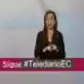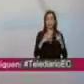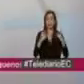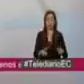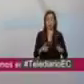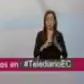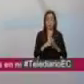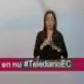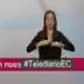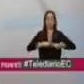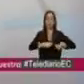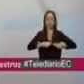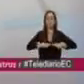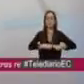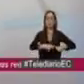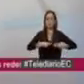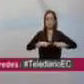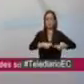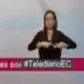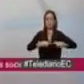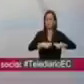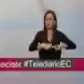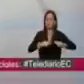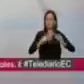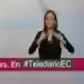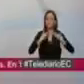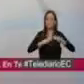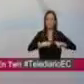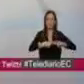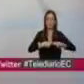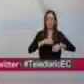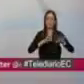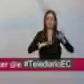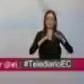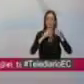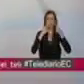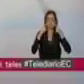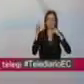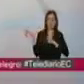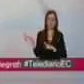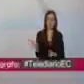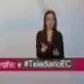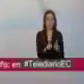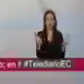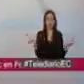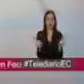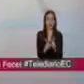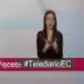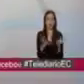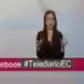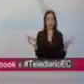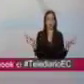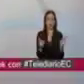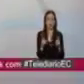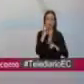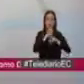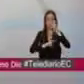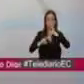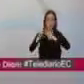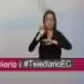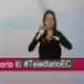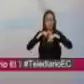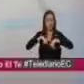una serie de gastos hay una serie de digamos costos operativos que ellos deberían dentro de su autonomía universitaria analizar y